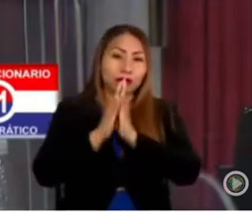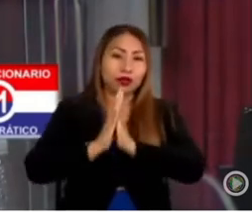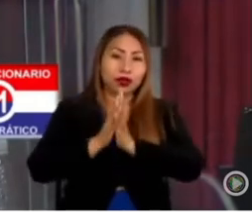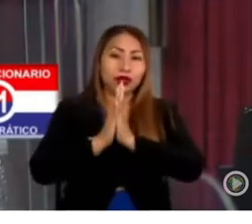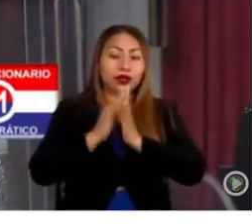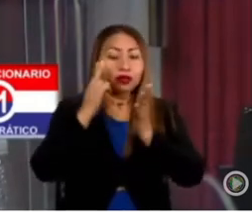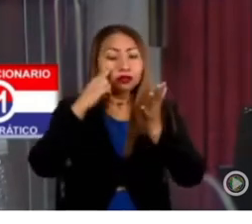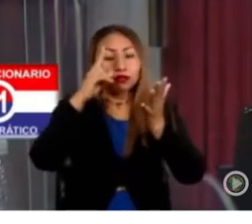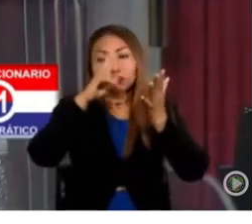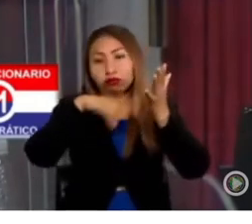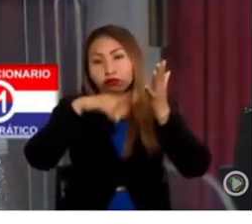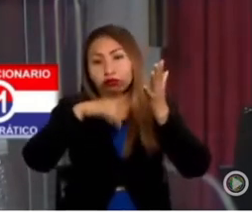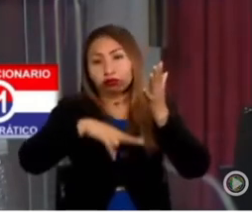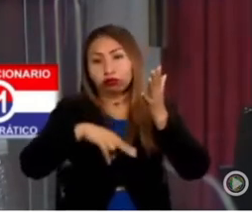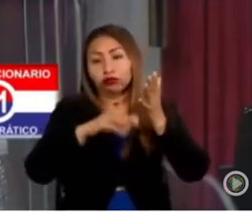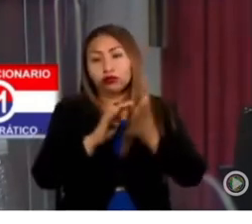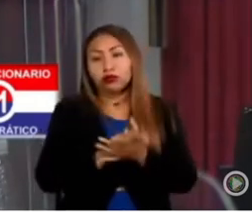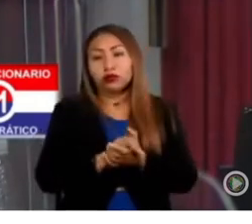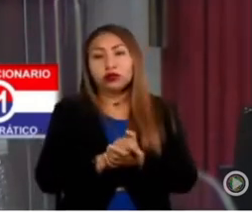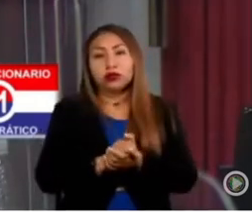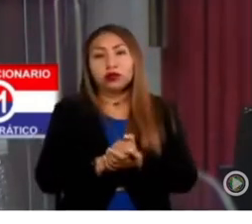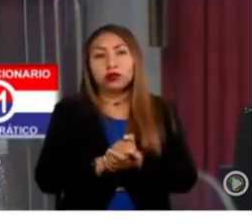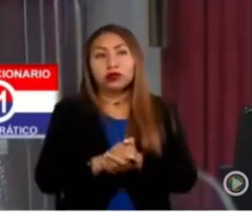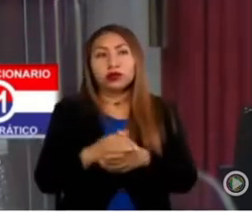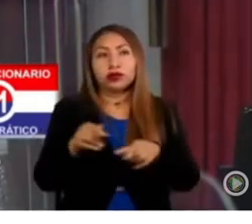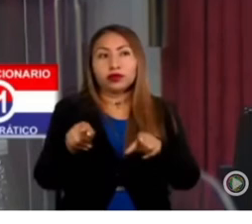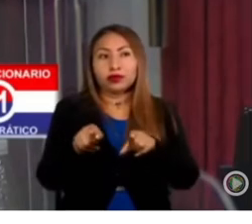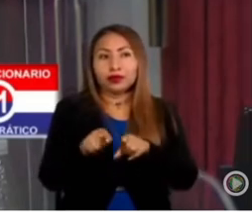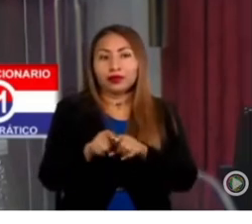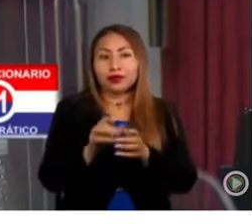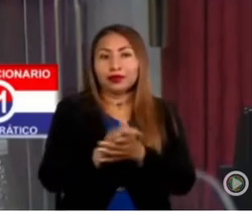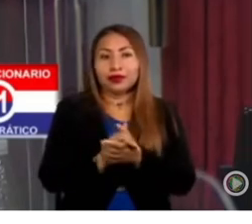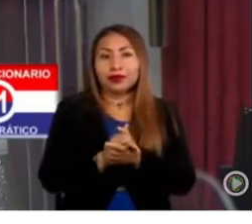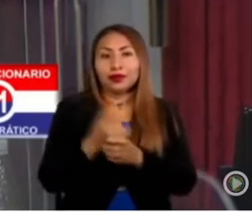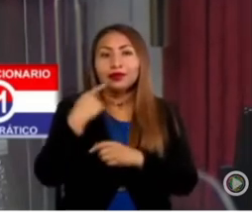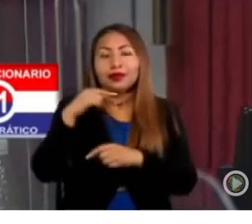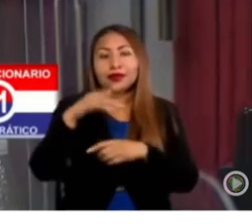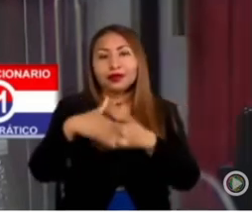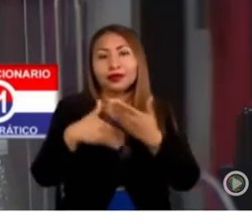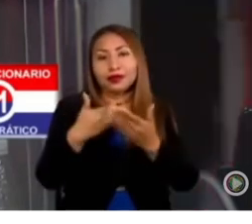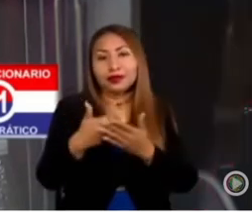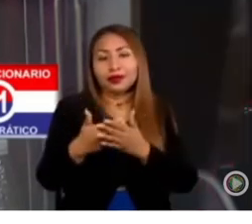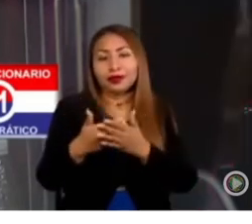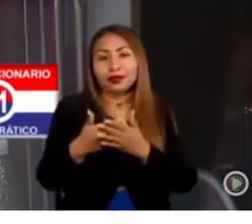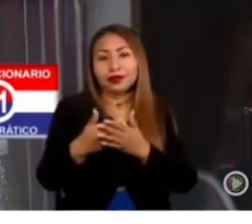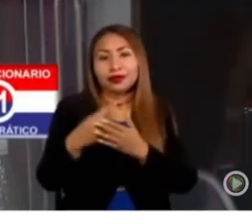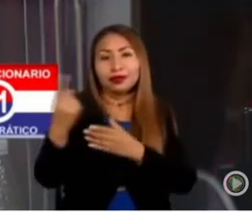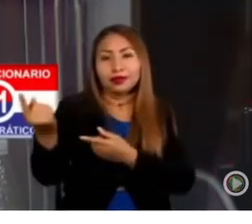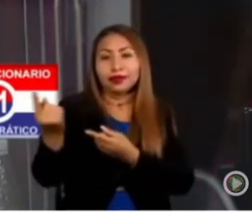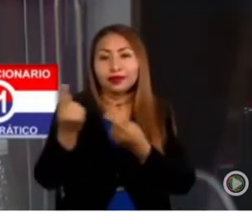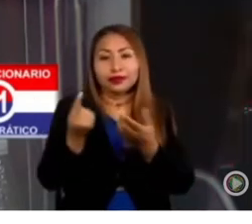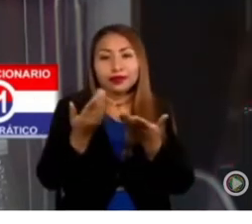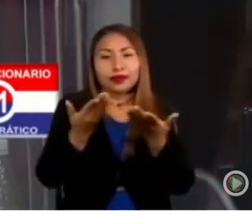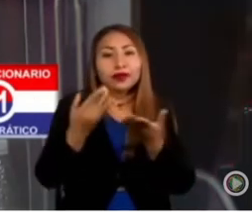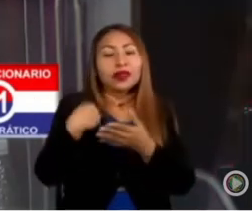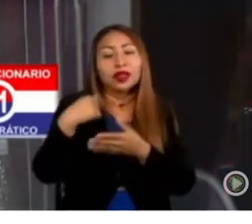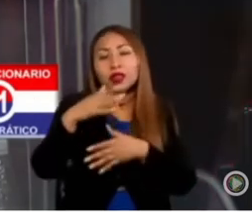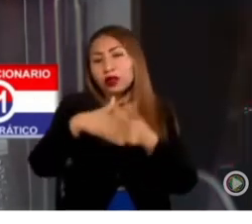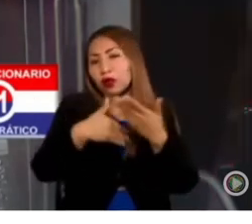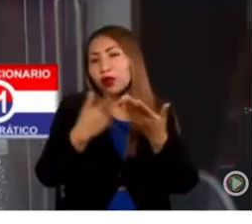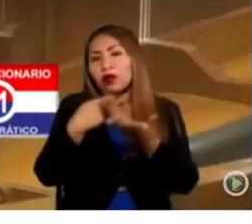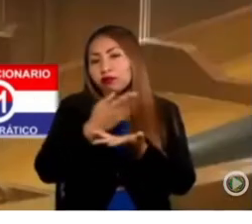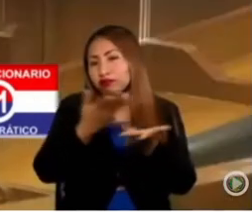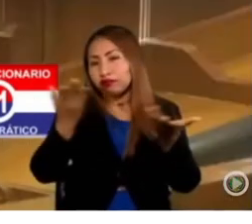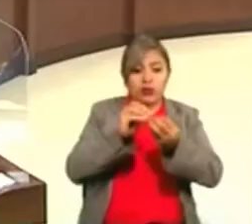lectura de este cuestionario y que se pida quiénes van a votar a favor de que el ministro Esquilsen venga y le rinda cuentas al